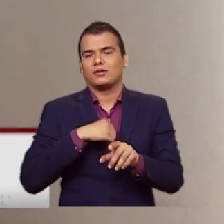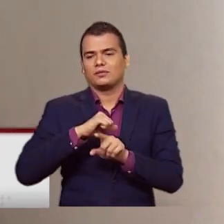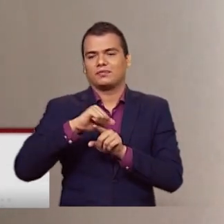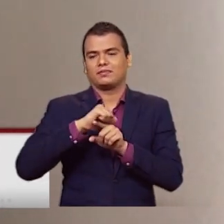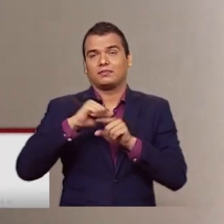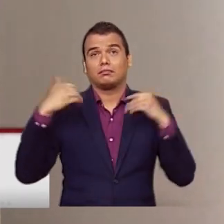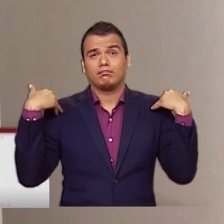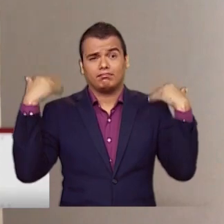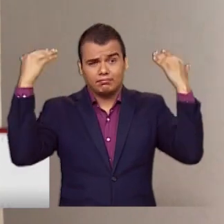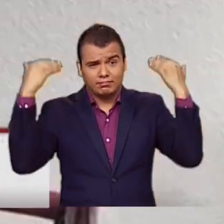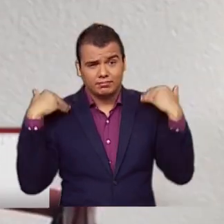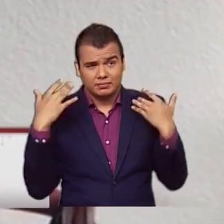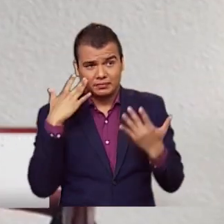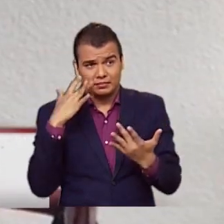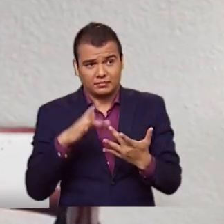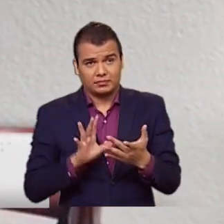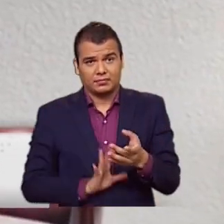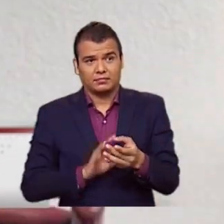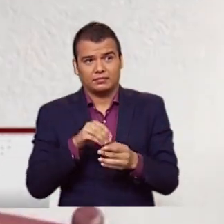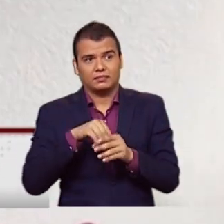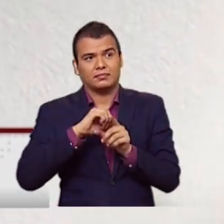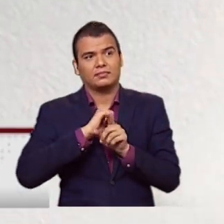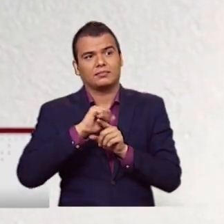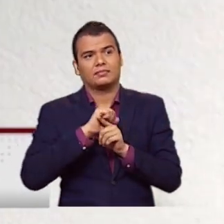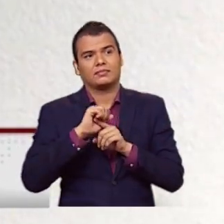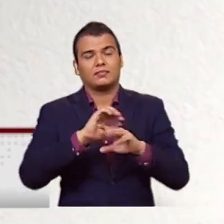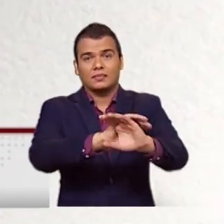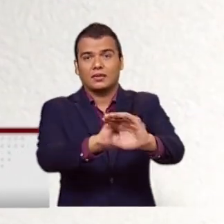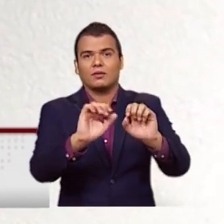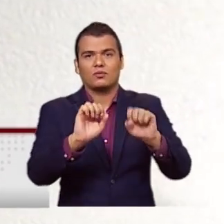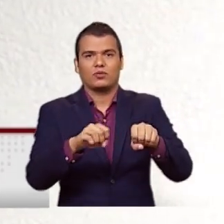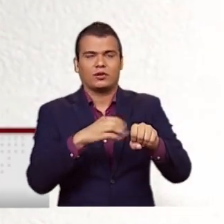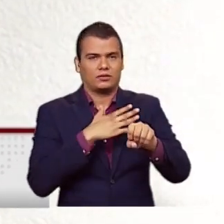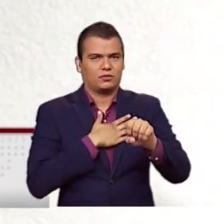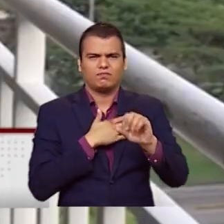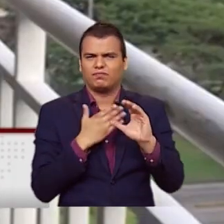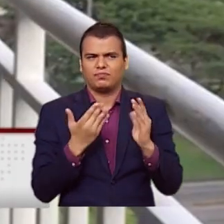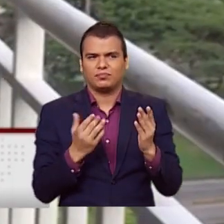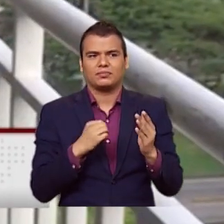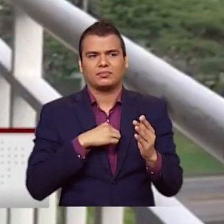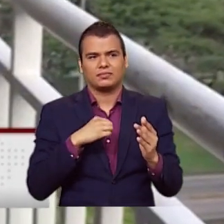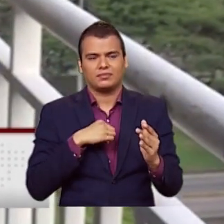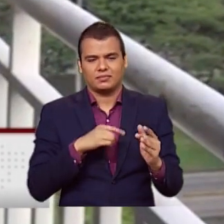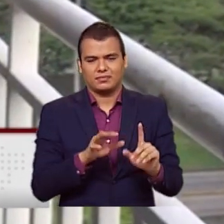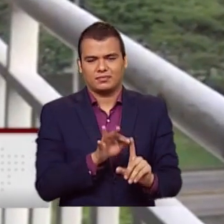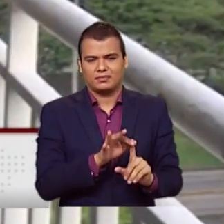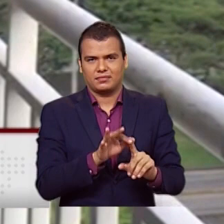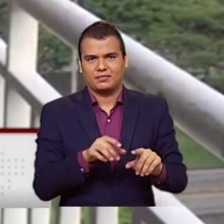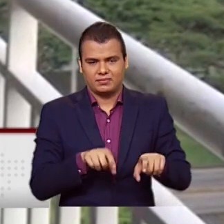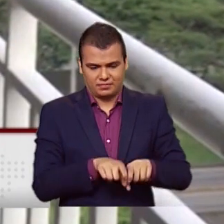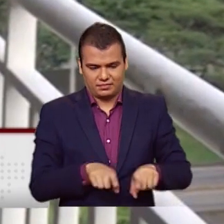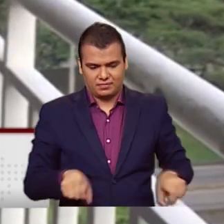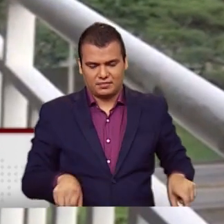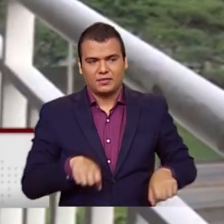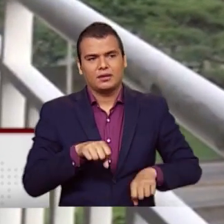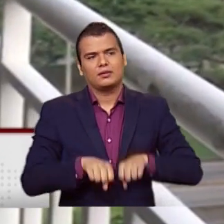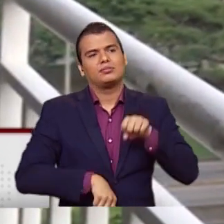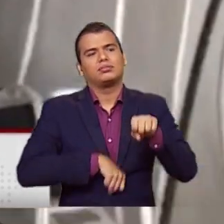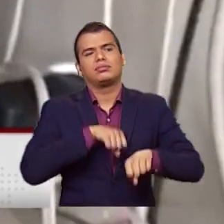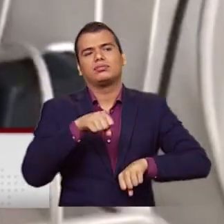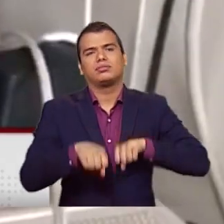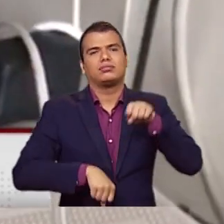y donde sean un poquito aptos para nosotros poder entrenar. En mi caso, por ejemplo, tengo un rodillo con el que hago bicicleta a